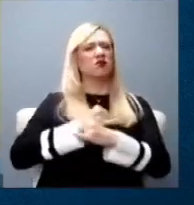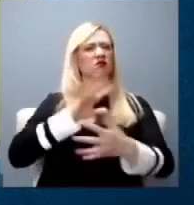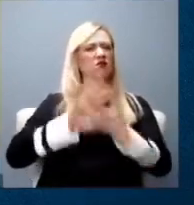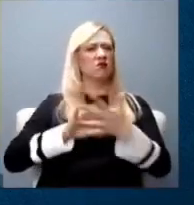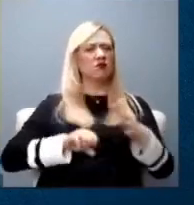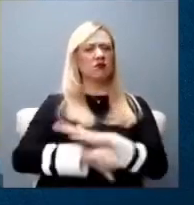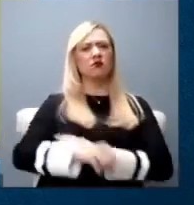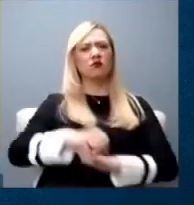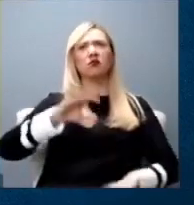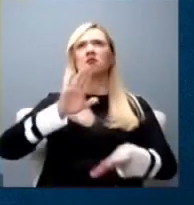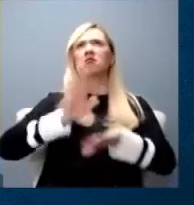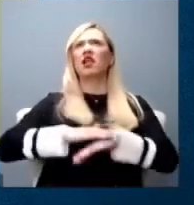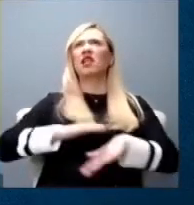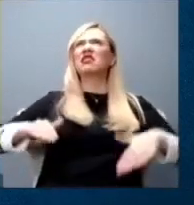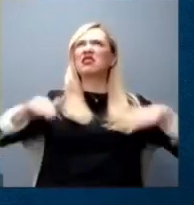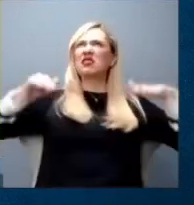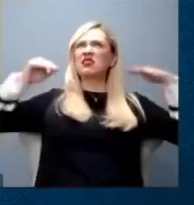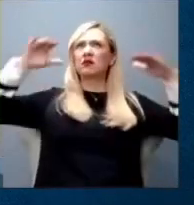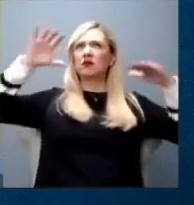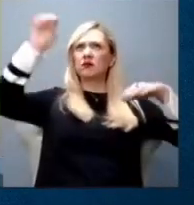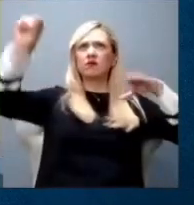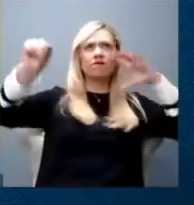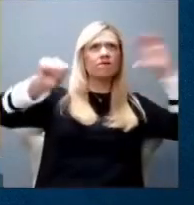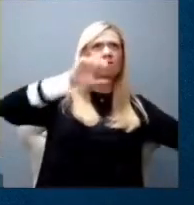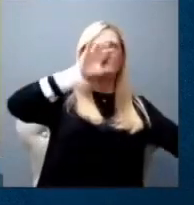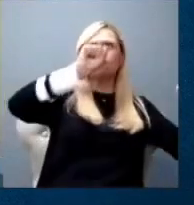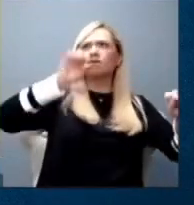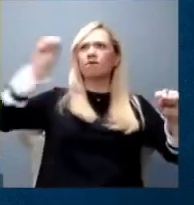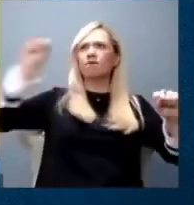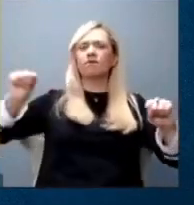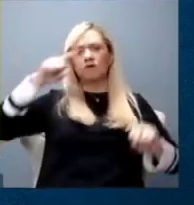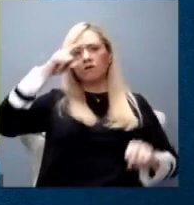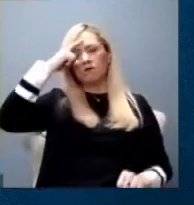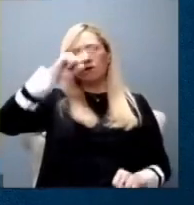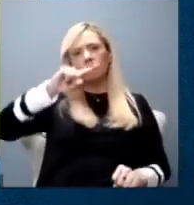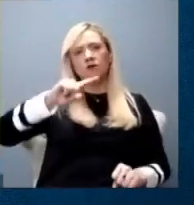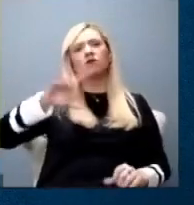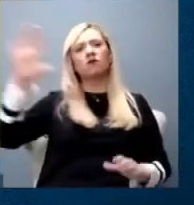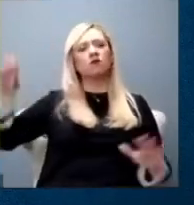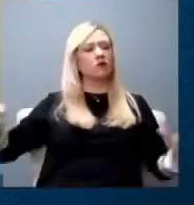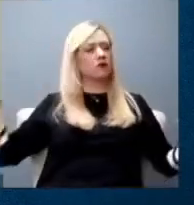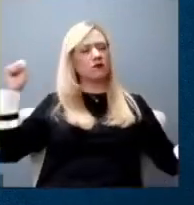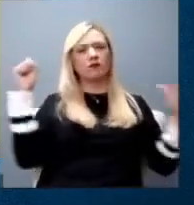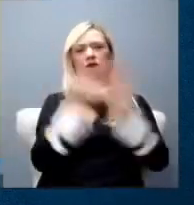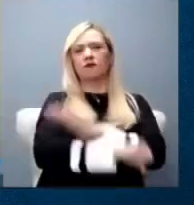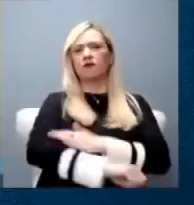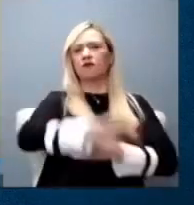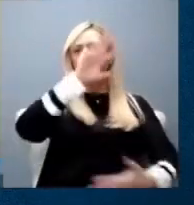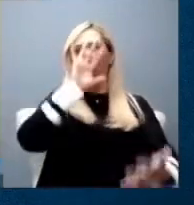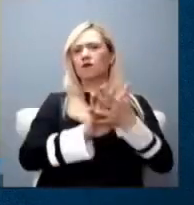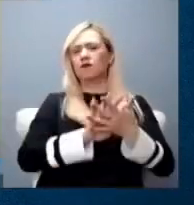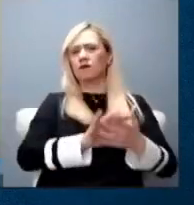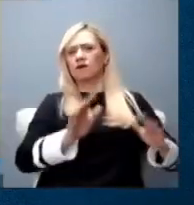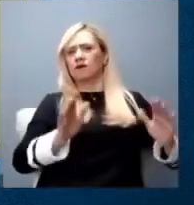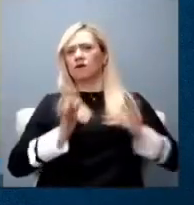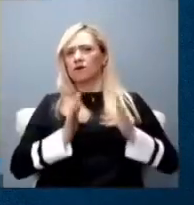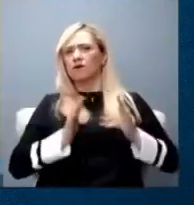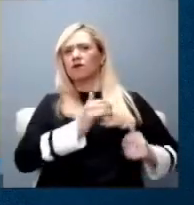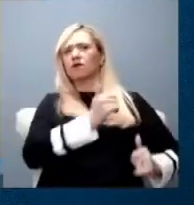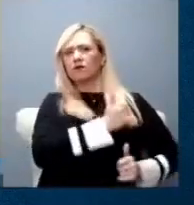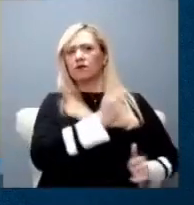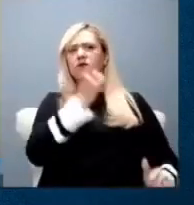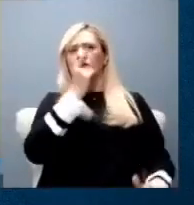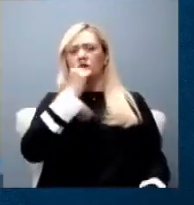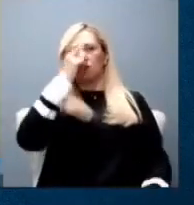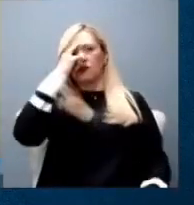las cúpulas para enviar ese mensaje disuasorio, arresto de fuerzas de seguridad, arresto de mandos, con el objetivo